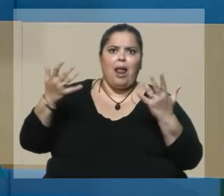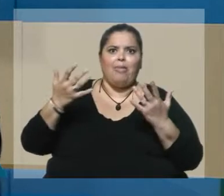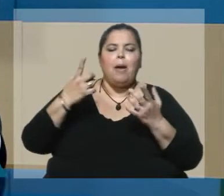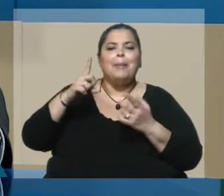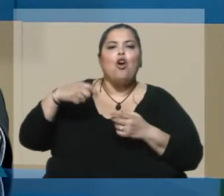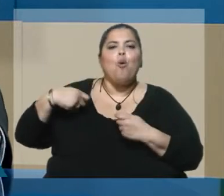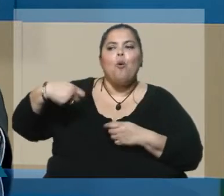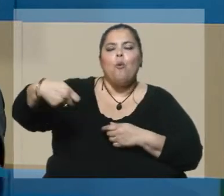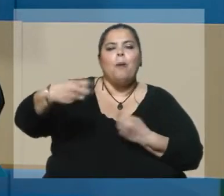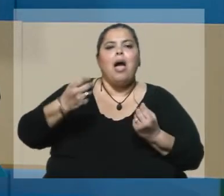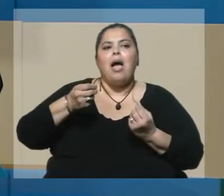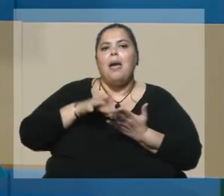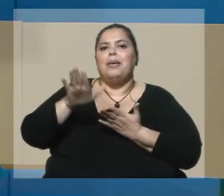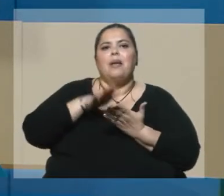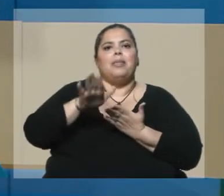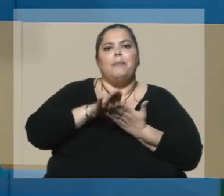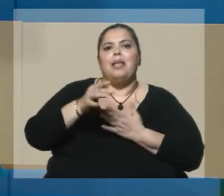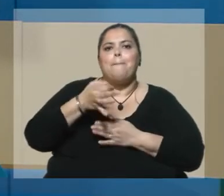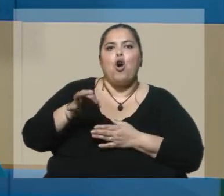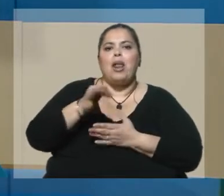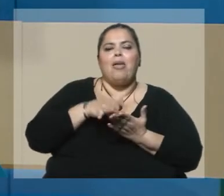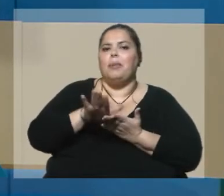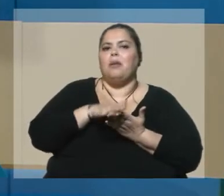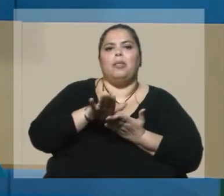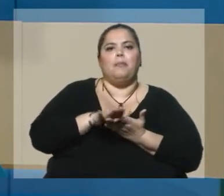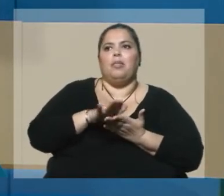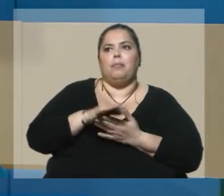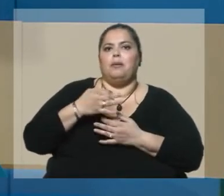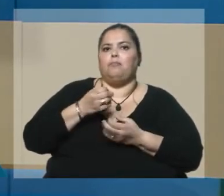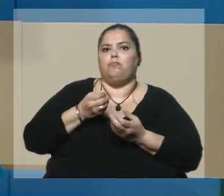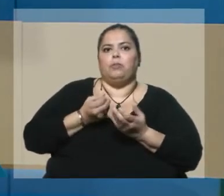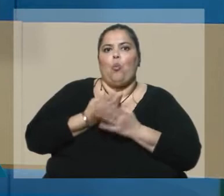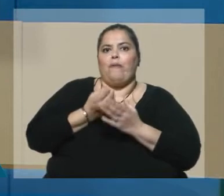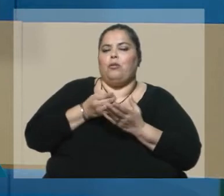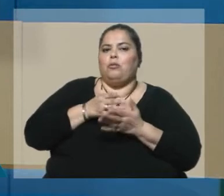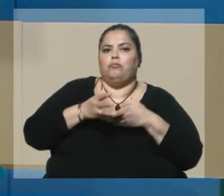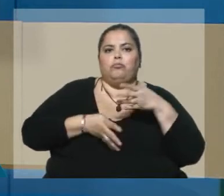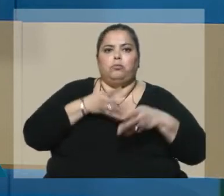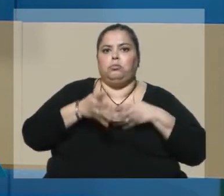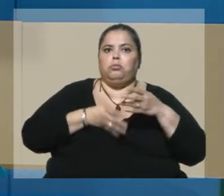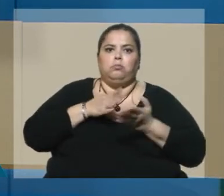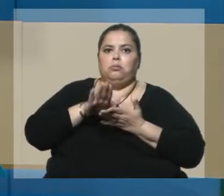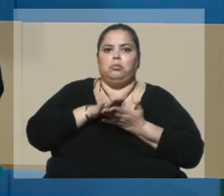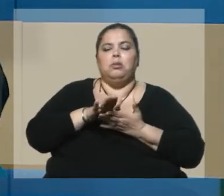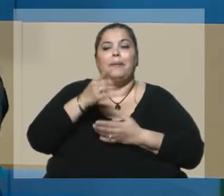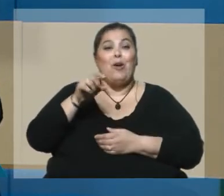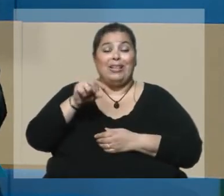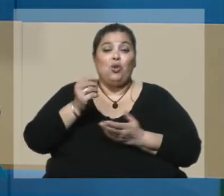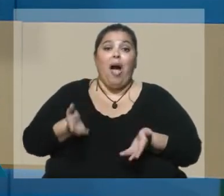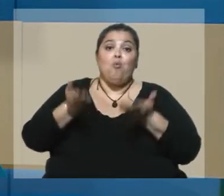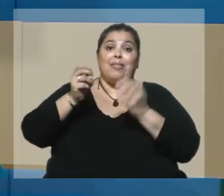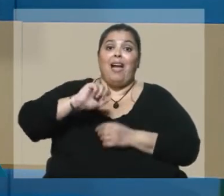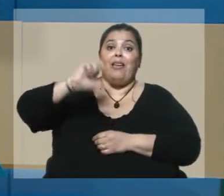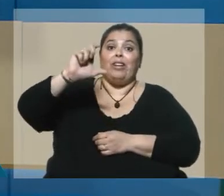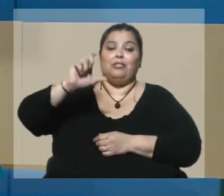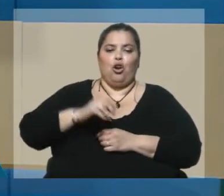totalmente con emisión monetaria Y eso se va directamente a la inflación y está en una rosca que no es que está con una inflación de 10 y